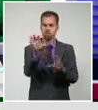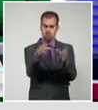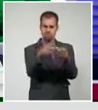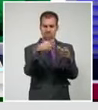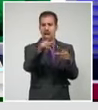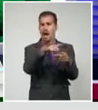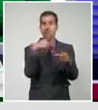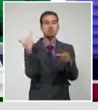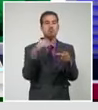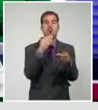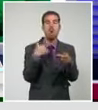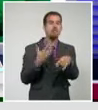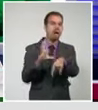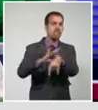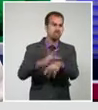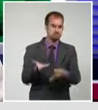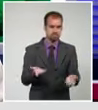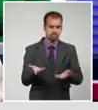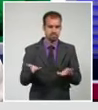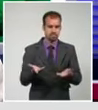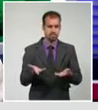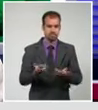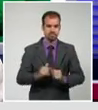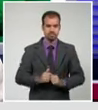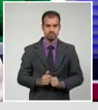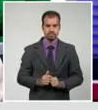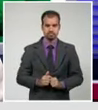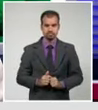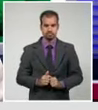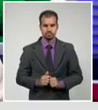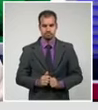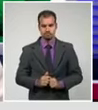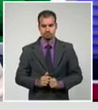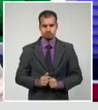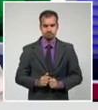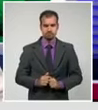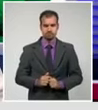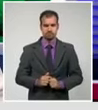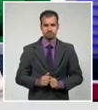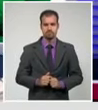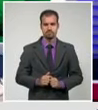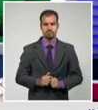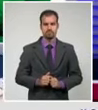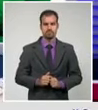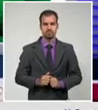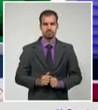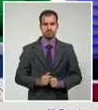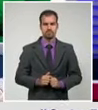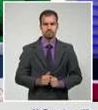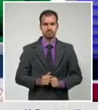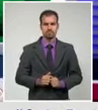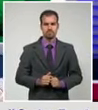de infección. Si analizamos cuántos de las personas diagnosticadas en Cuba